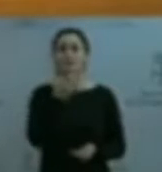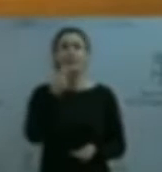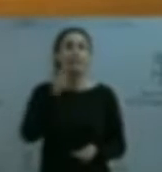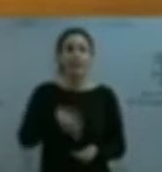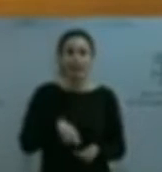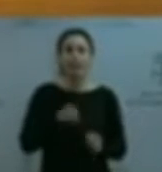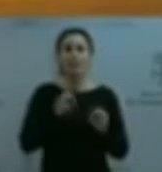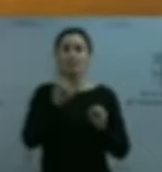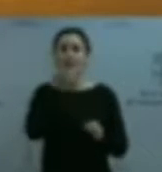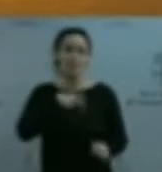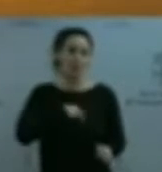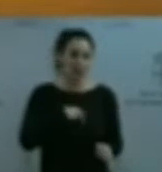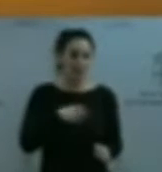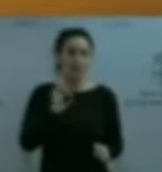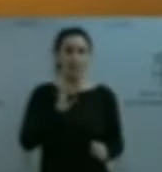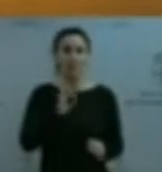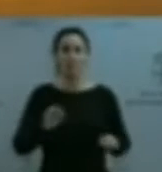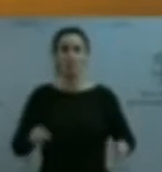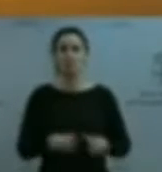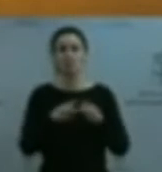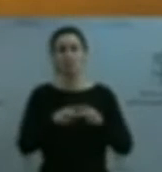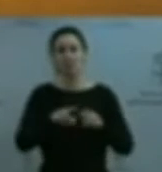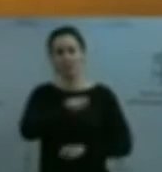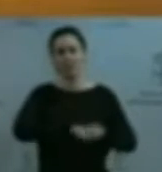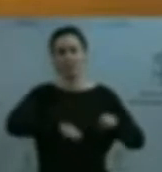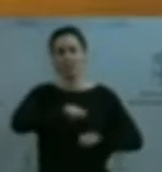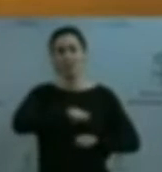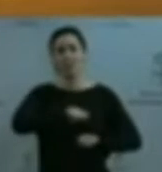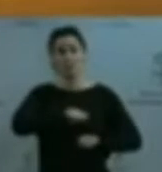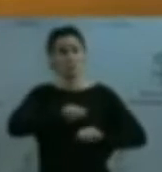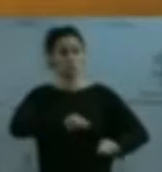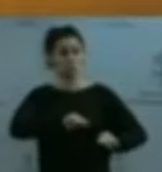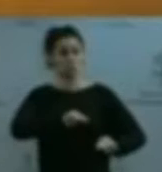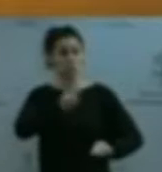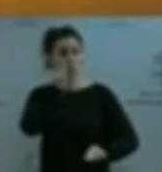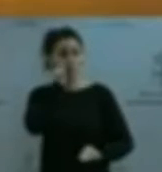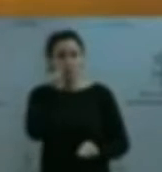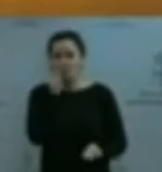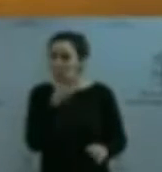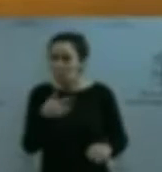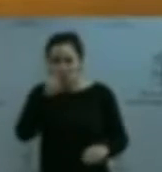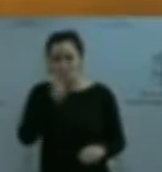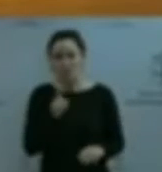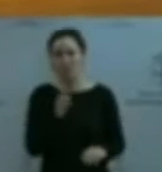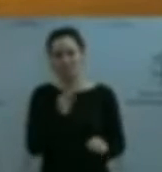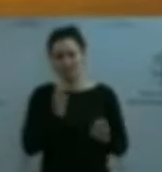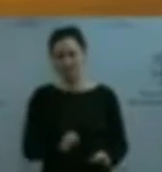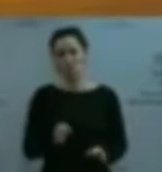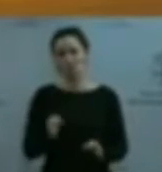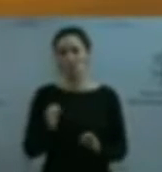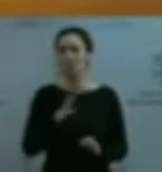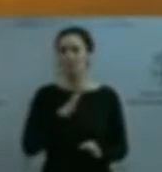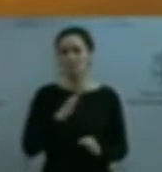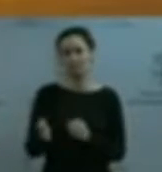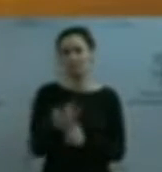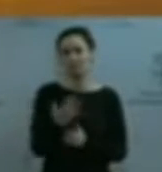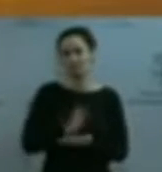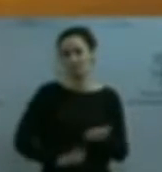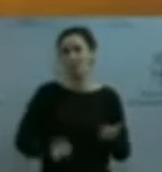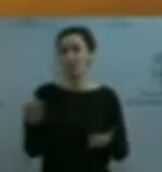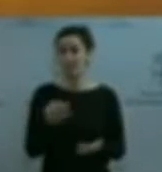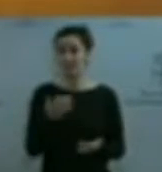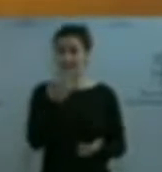Comité Náutico, no lo sé, pero supongo que usted habrá pedido explicaciones por escrito. Vamos, yo, si fuese consejero, lo haría, ¿no? Y yo me